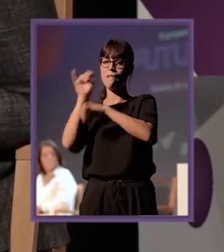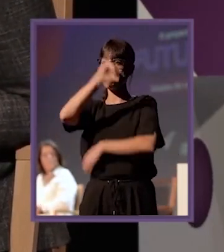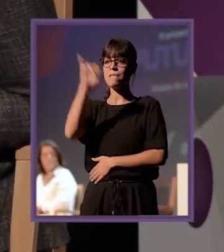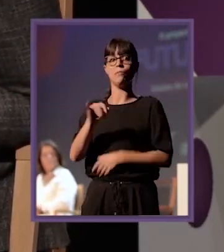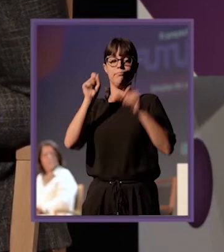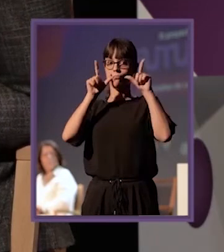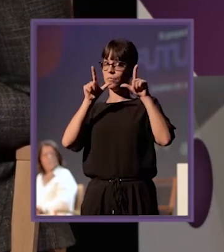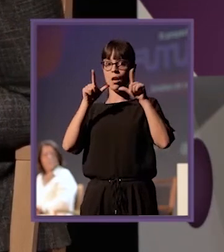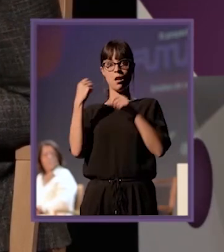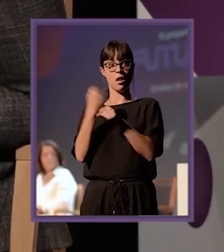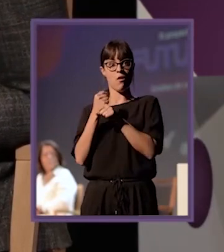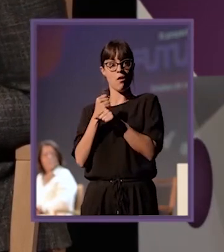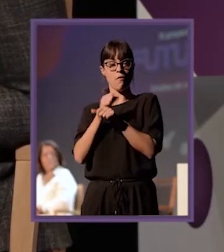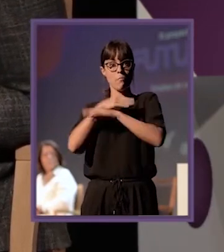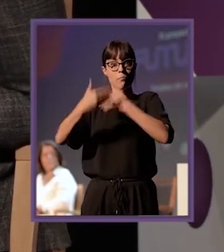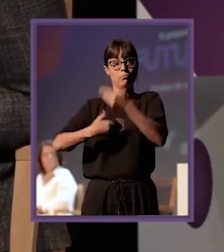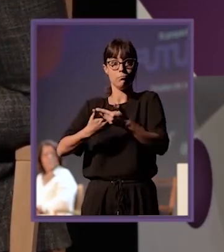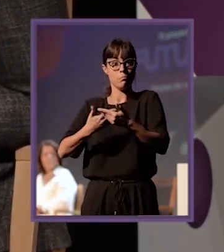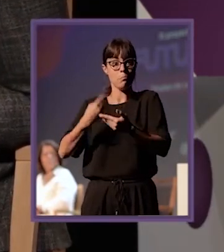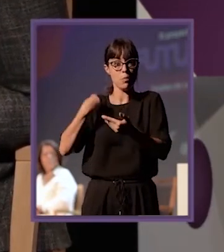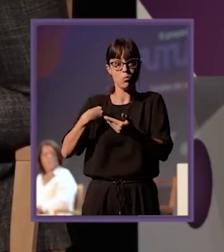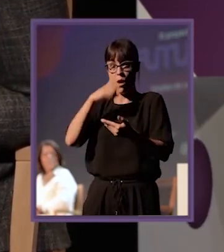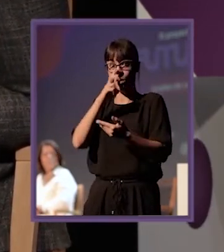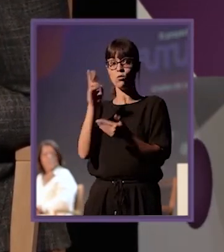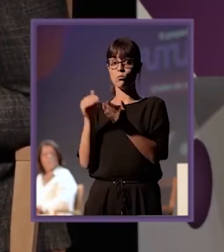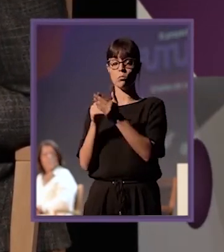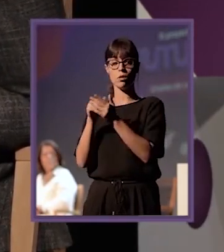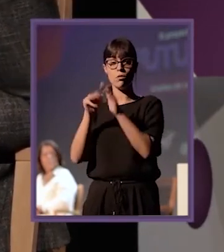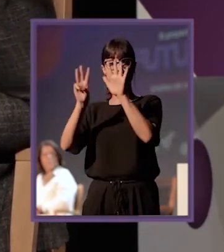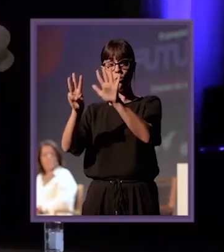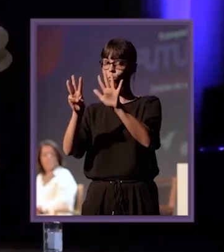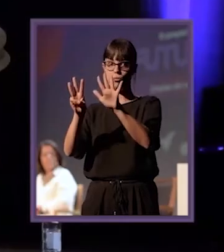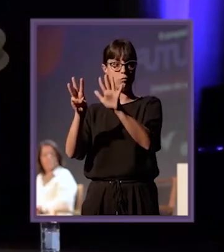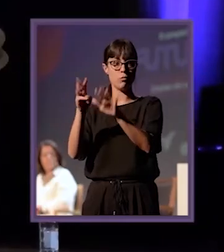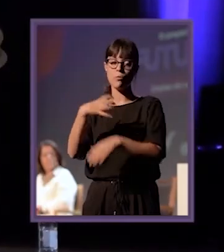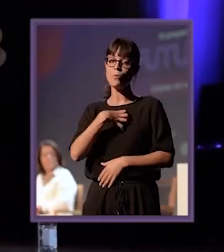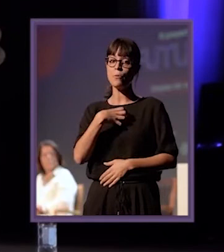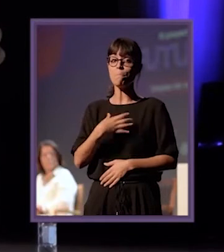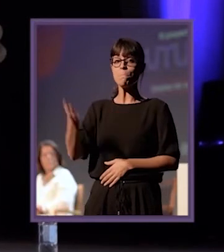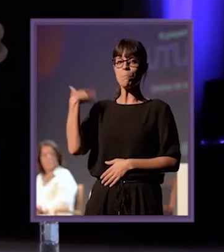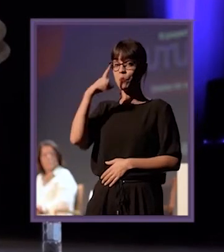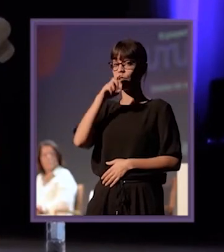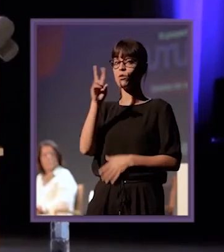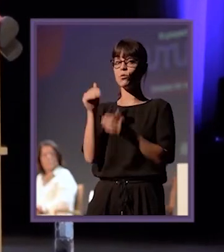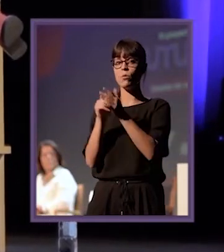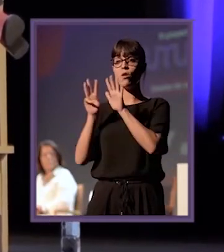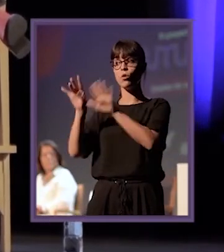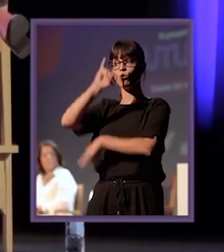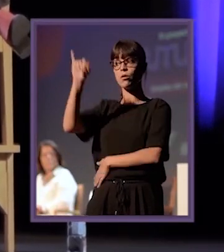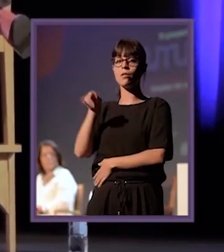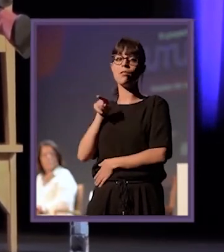se reaccionó en el año 2008. Nos acordamos todos que en el año 2008 la Unión Europea apostó por una austeridad que, de hecho, lo